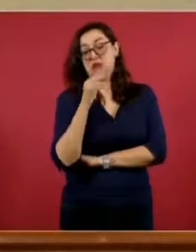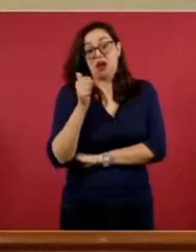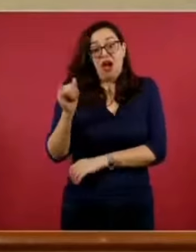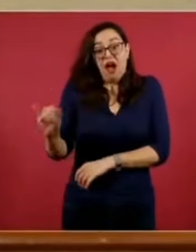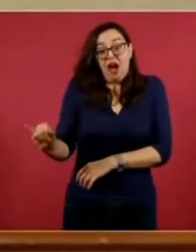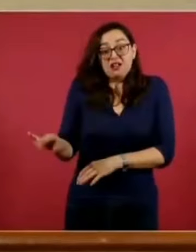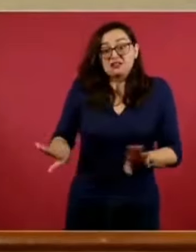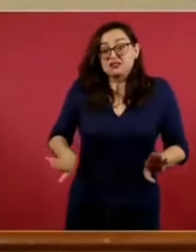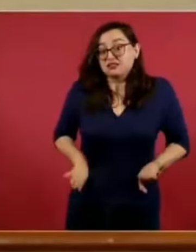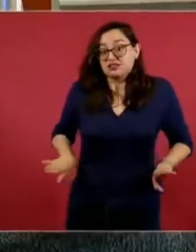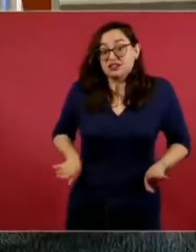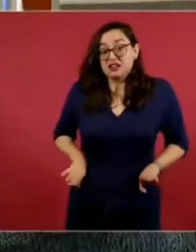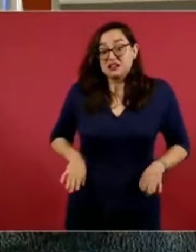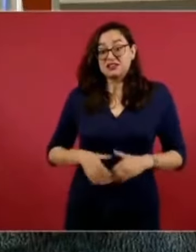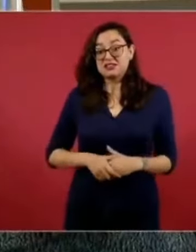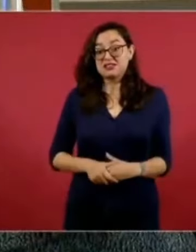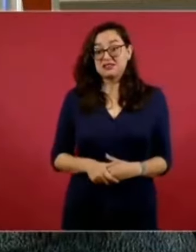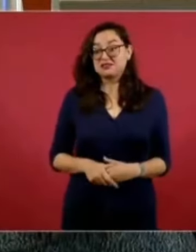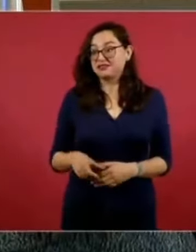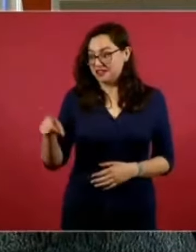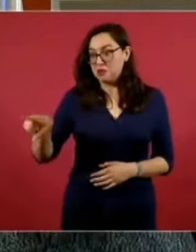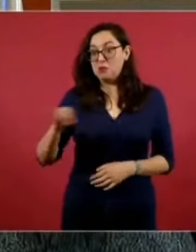hay la dejaron